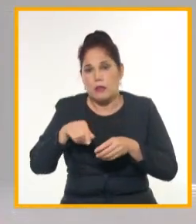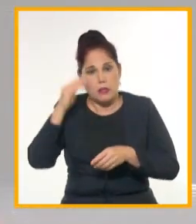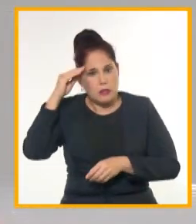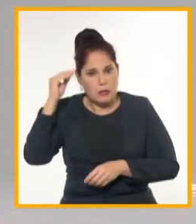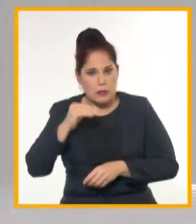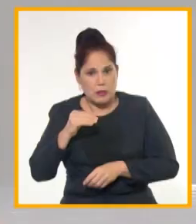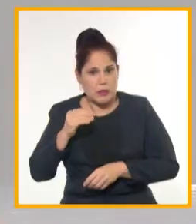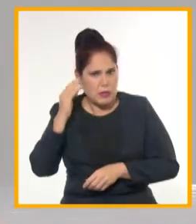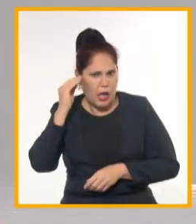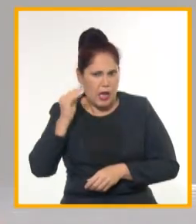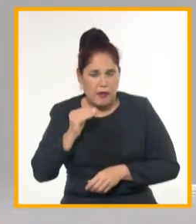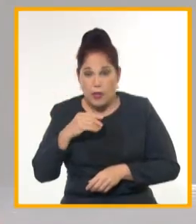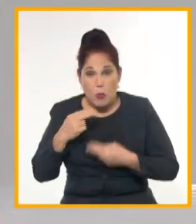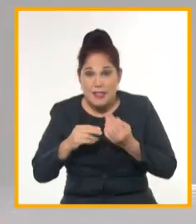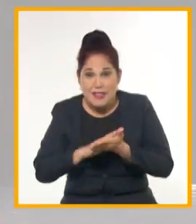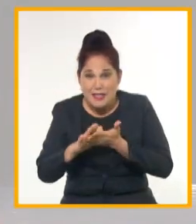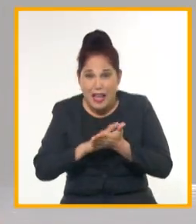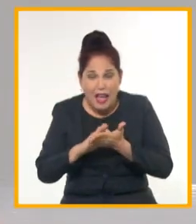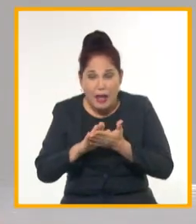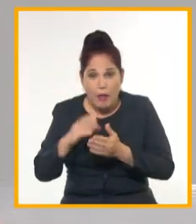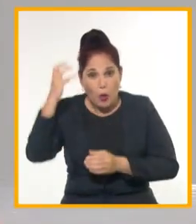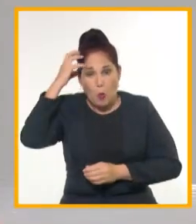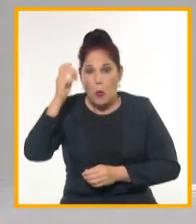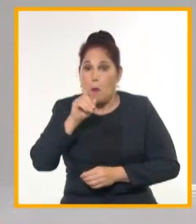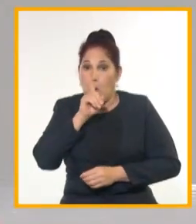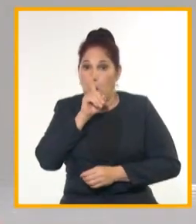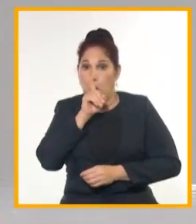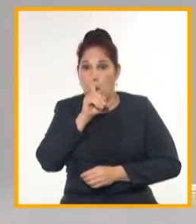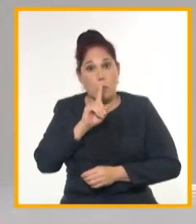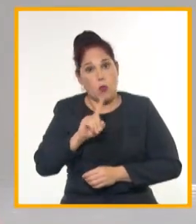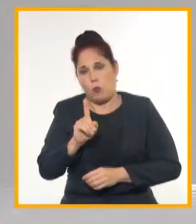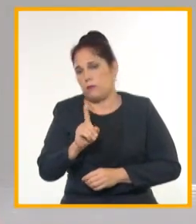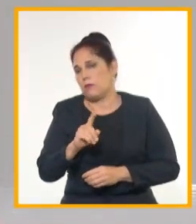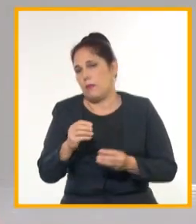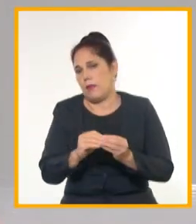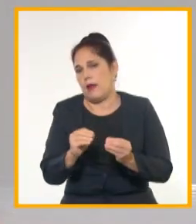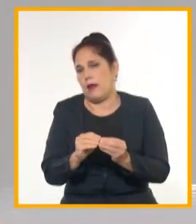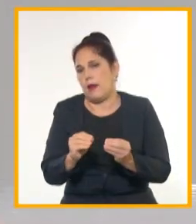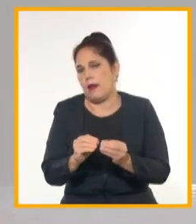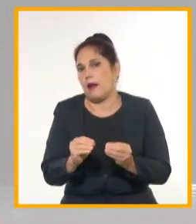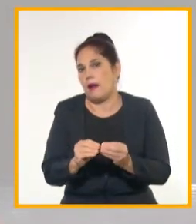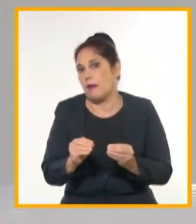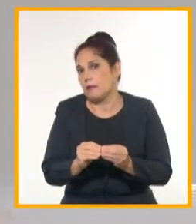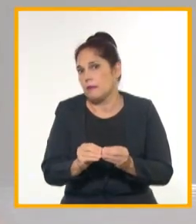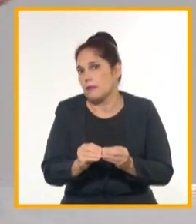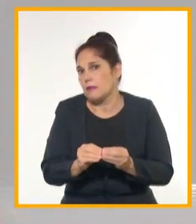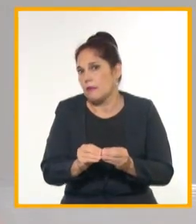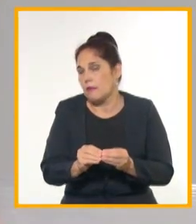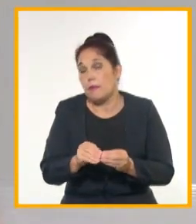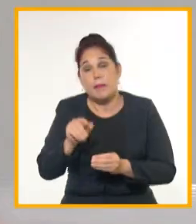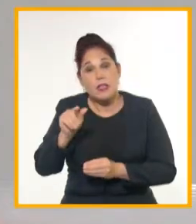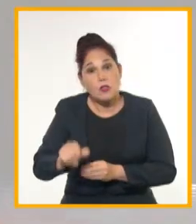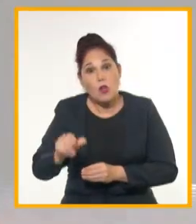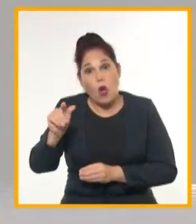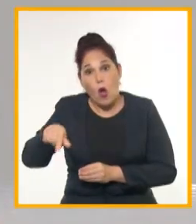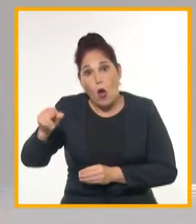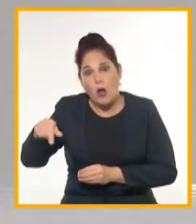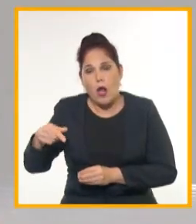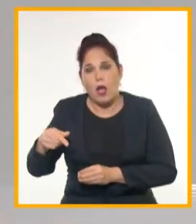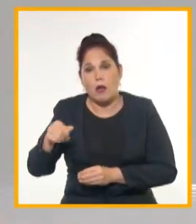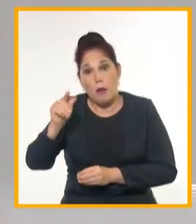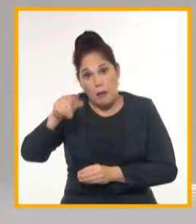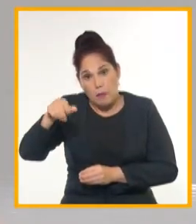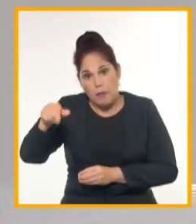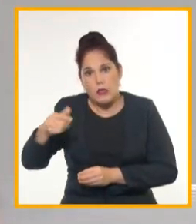será no solamente dejar impune un intento golpista, para que los oyentes, televidentes,